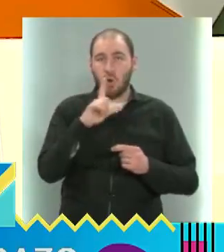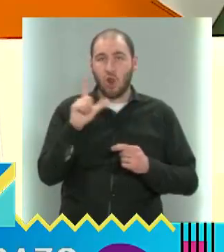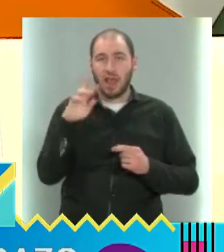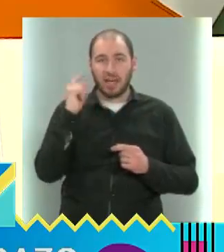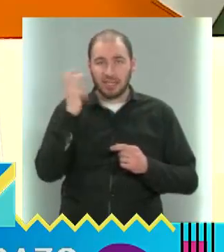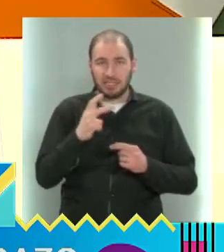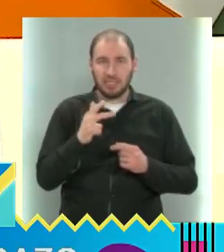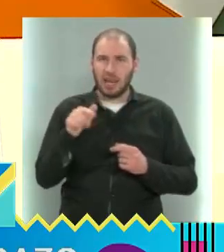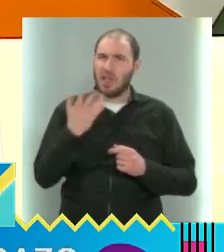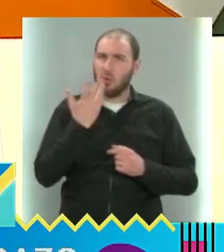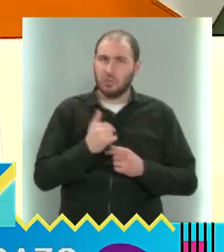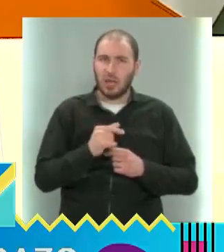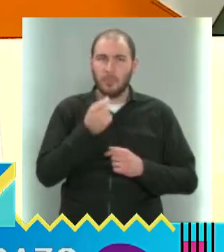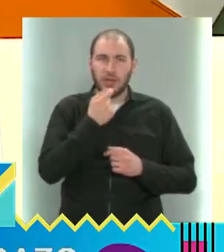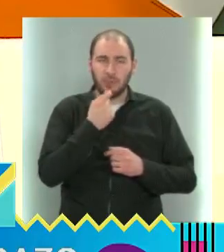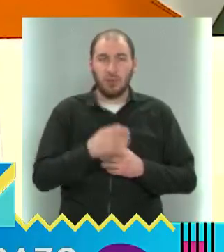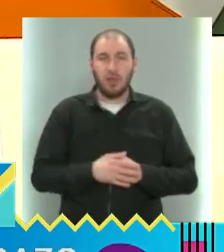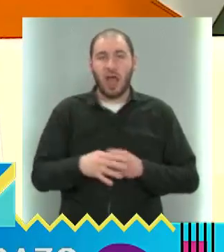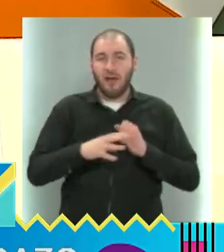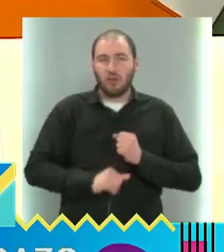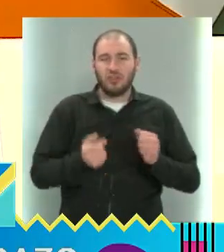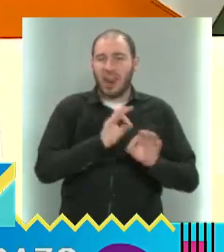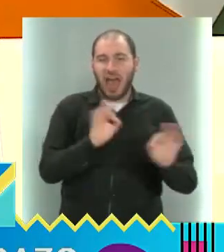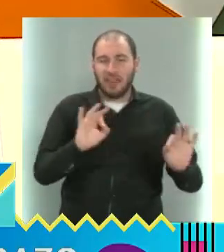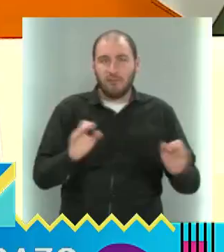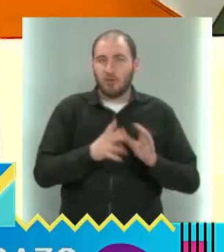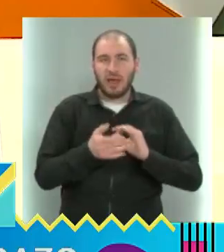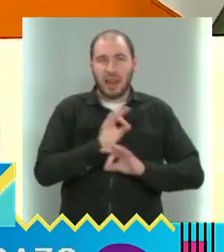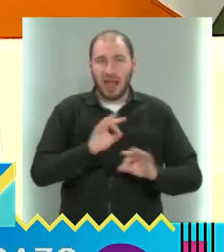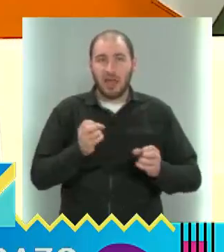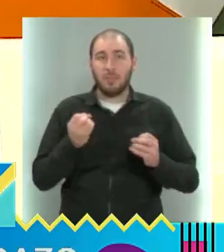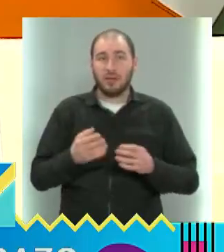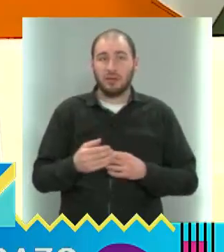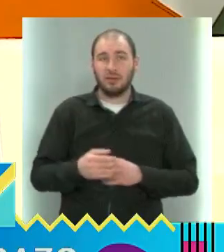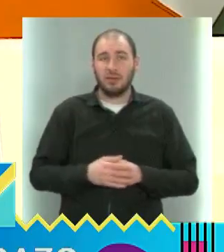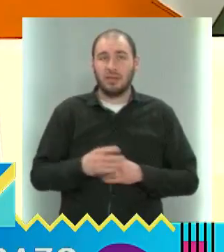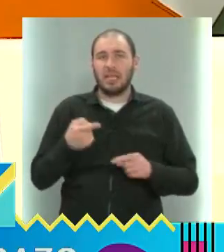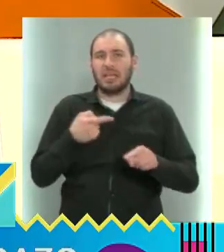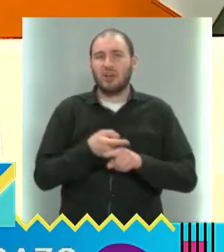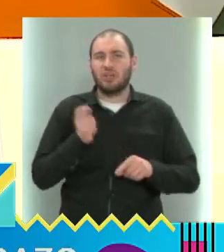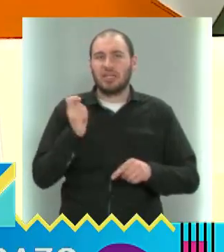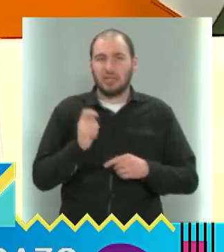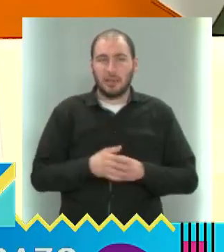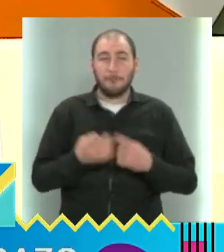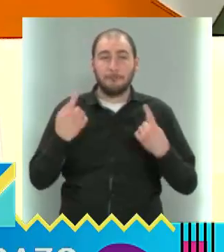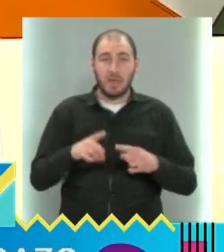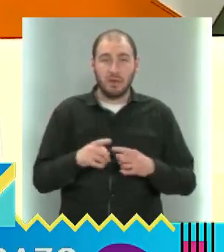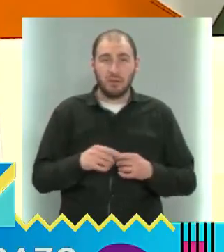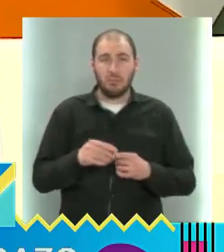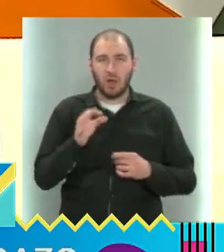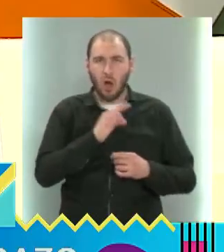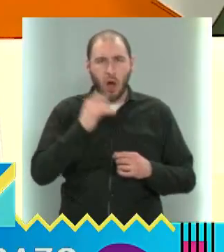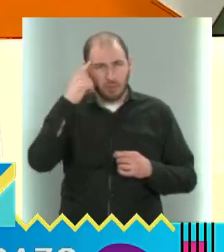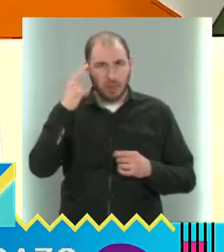que, bueno, le encantaría que no hubiera ningún aborto de ninguna manera. Sí, por supuesto, ¿quién podría estar en contra de eso? Pero es caer en una